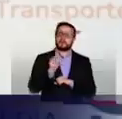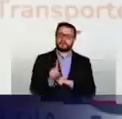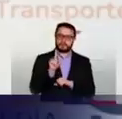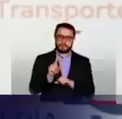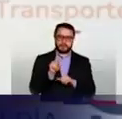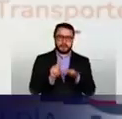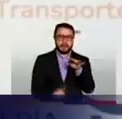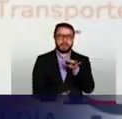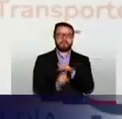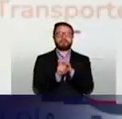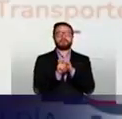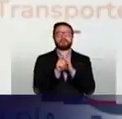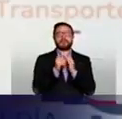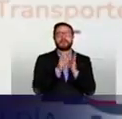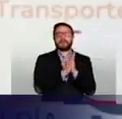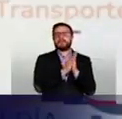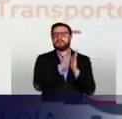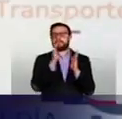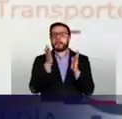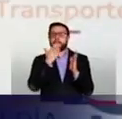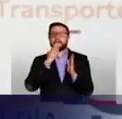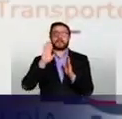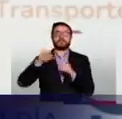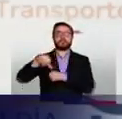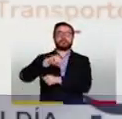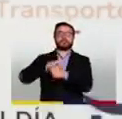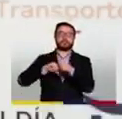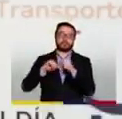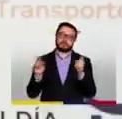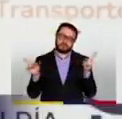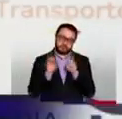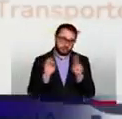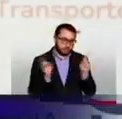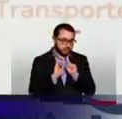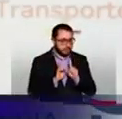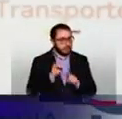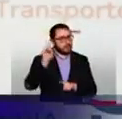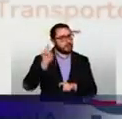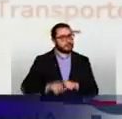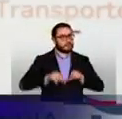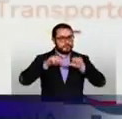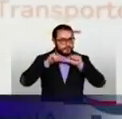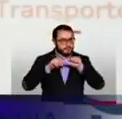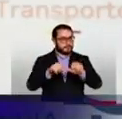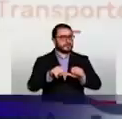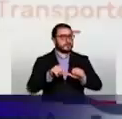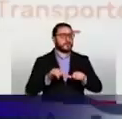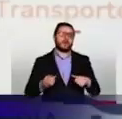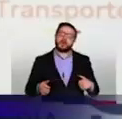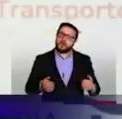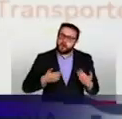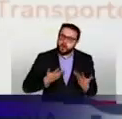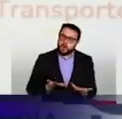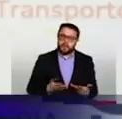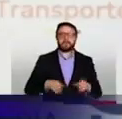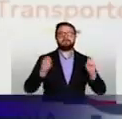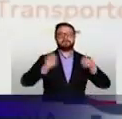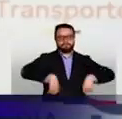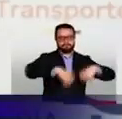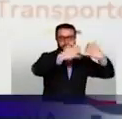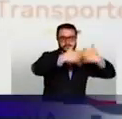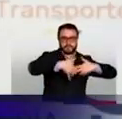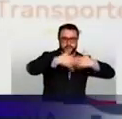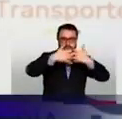sea coyuntural, es decir, no pase, es que podamos industrializar y no